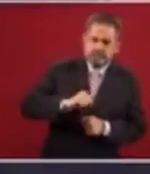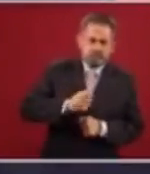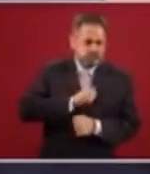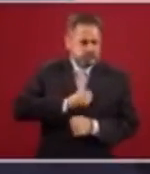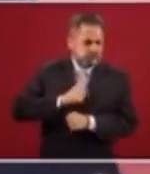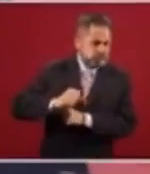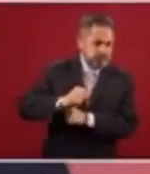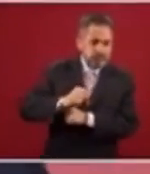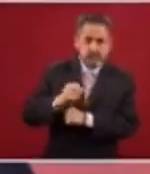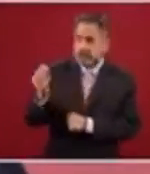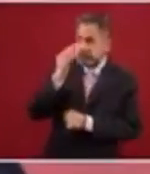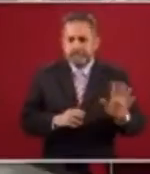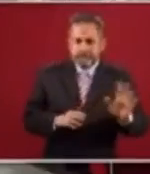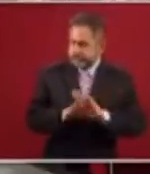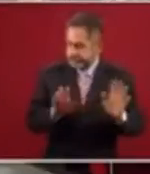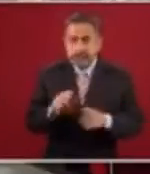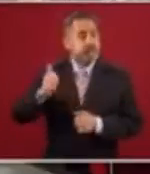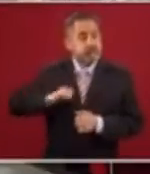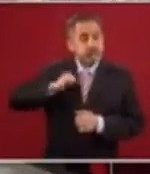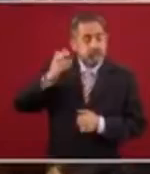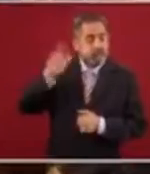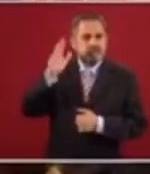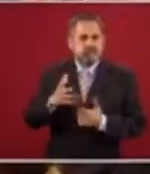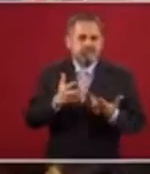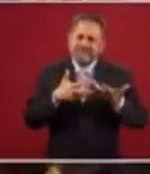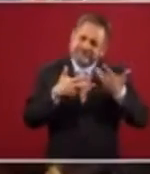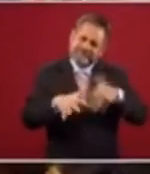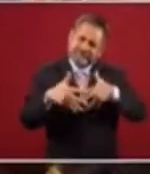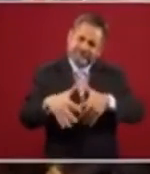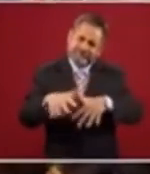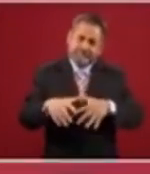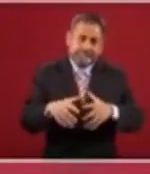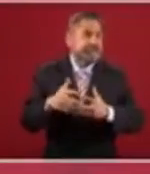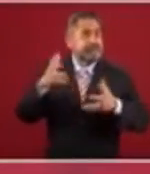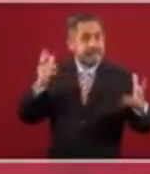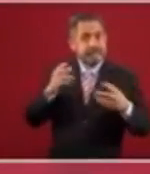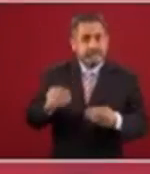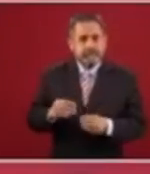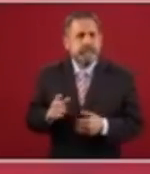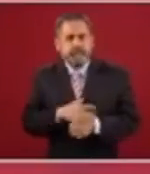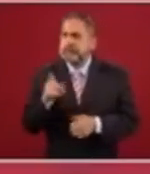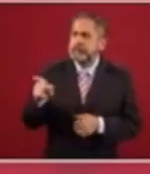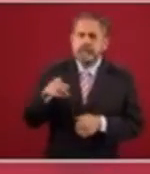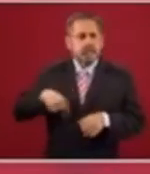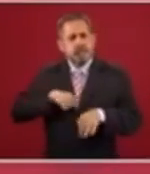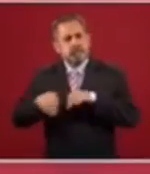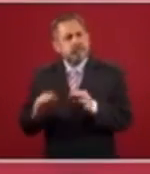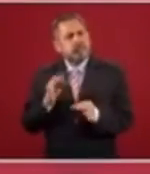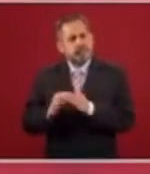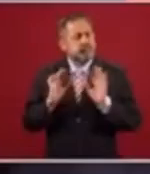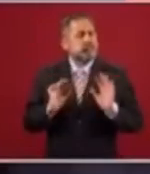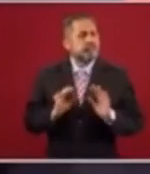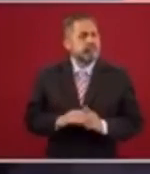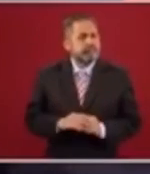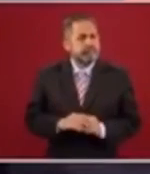aguantó, no cayó en las provocaciones, porque nosotros estamos trabajando